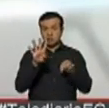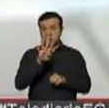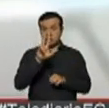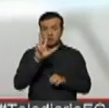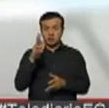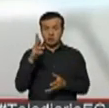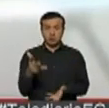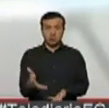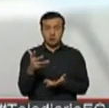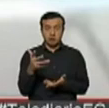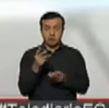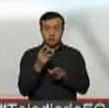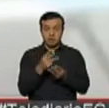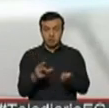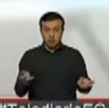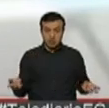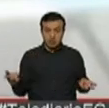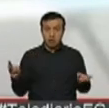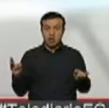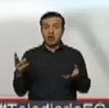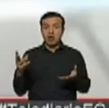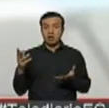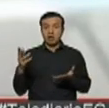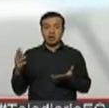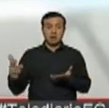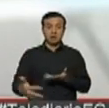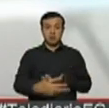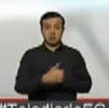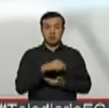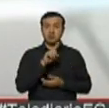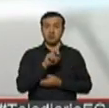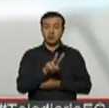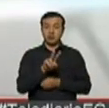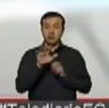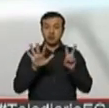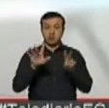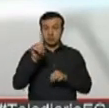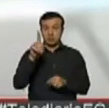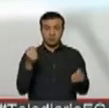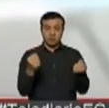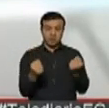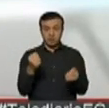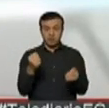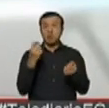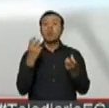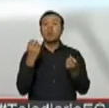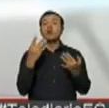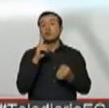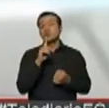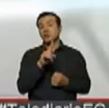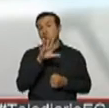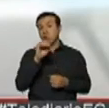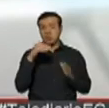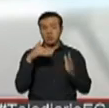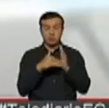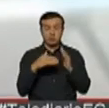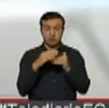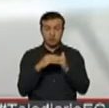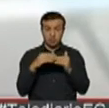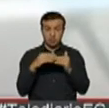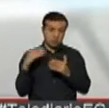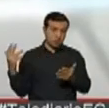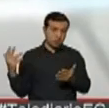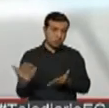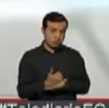2.743 toneladas de material aurífero. Incautamos 271 vehículos, incautamos más de 150 mil dólares producto